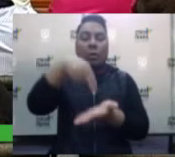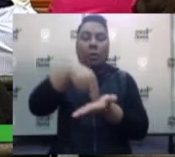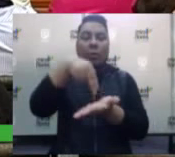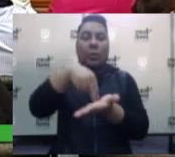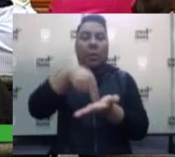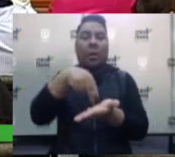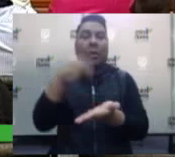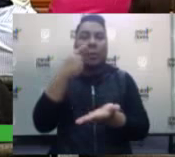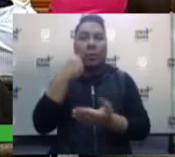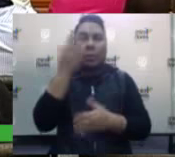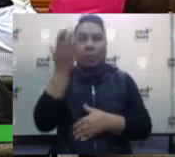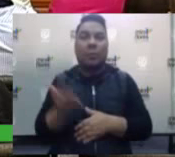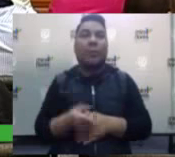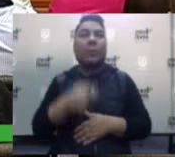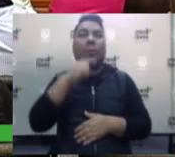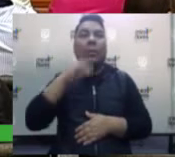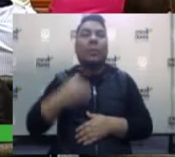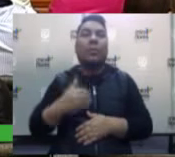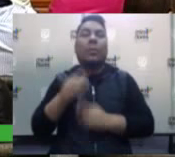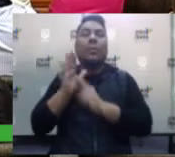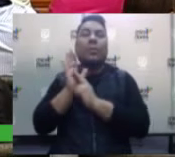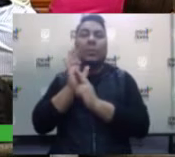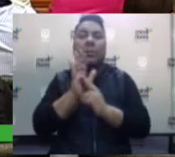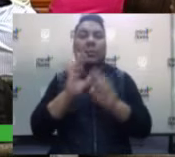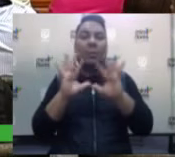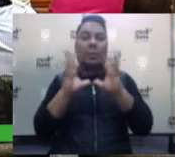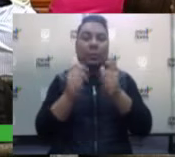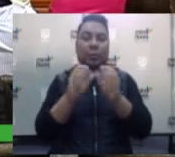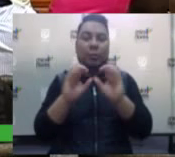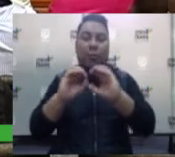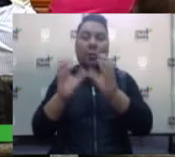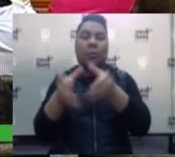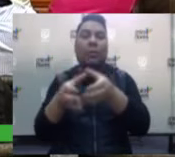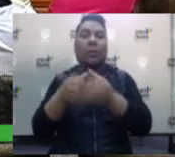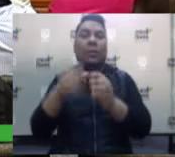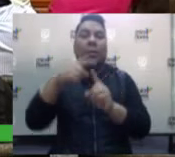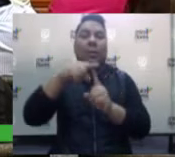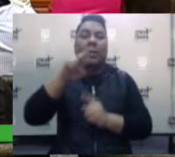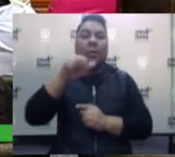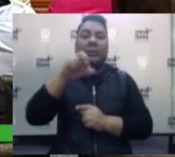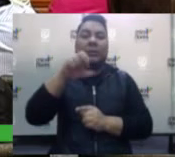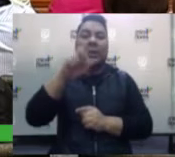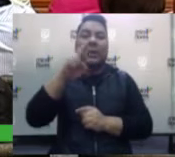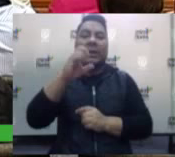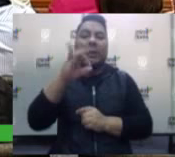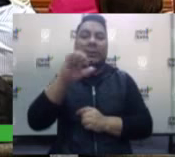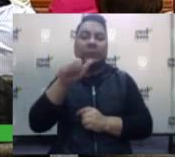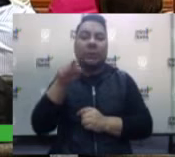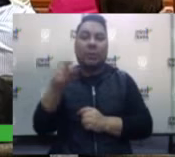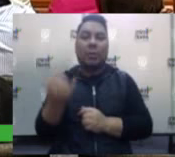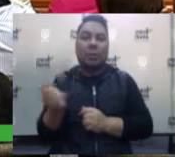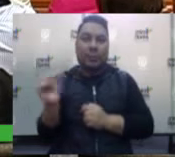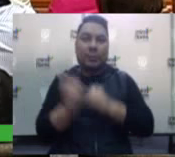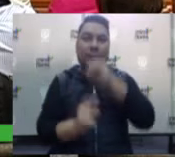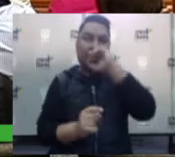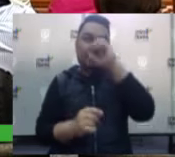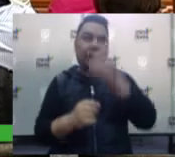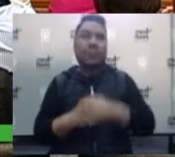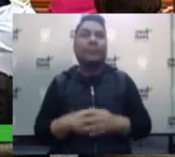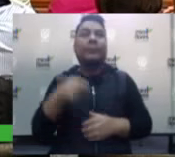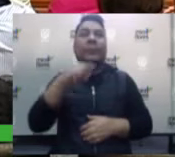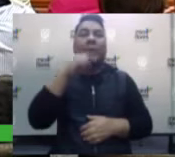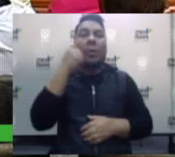público, a la señora representante de la Asociación Civil Transparencia, Elizabeth Valencia Aguilar, que nos acompaña el día de hoy, a